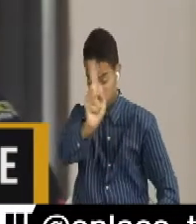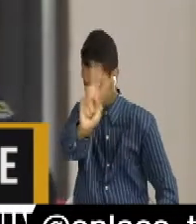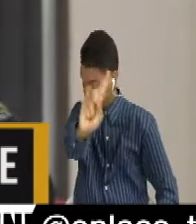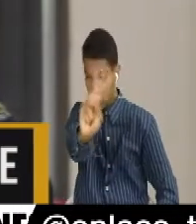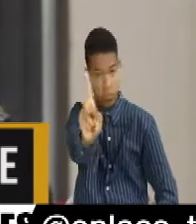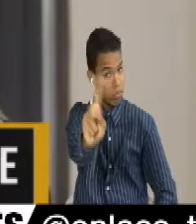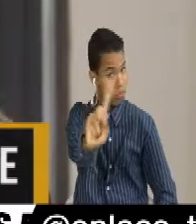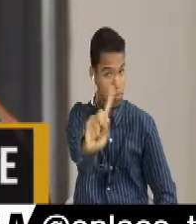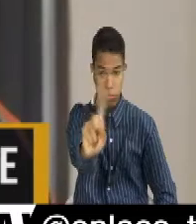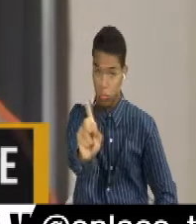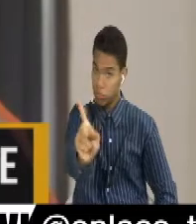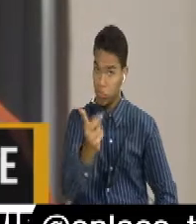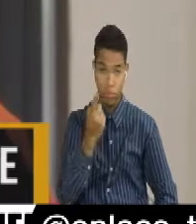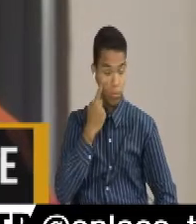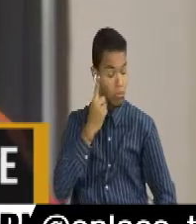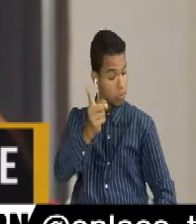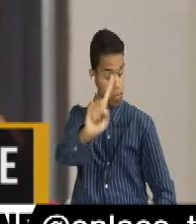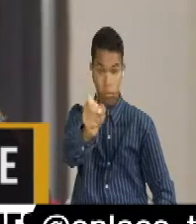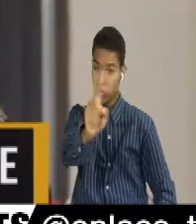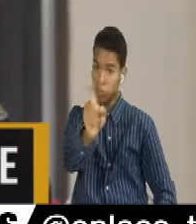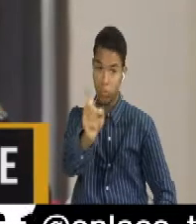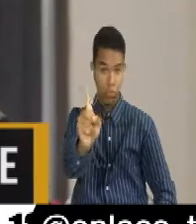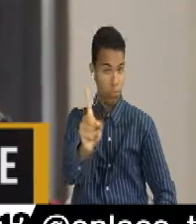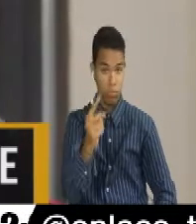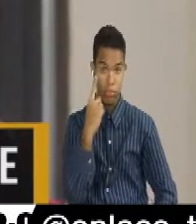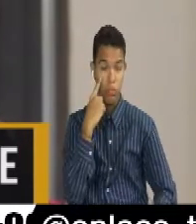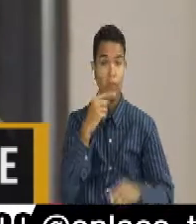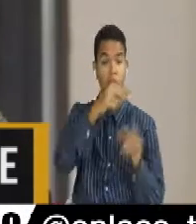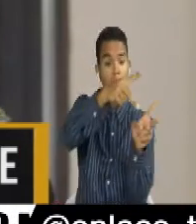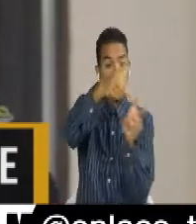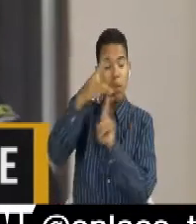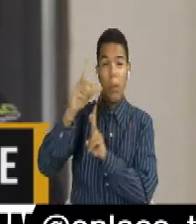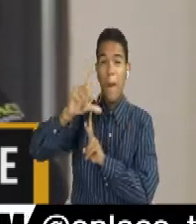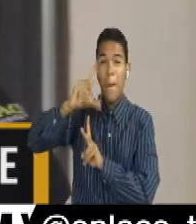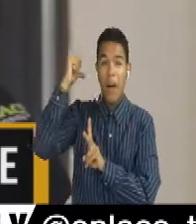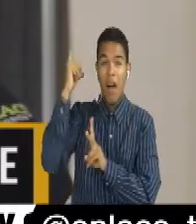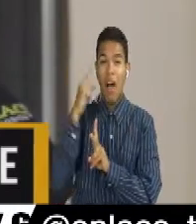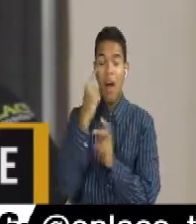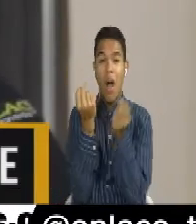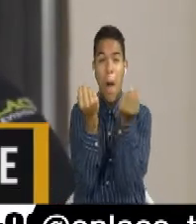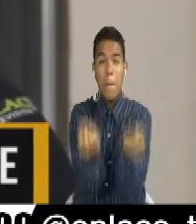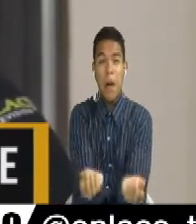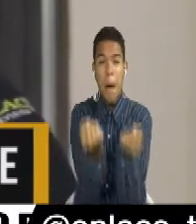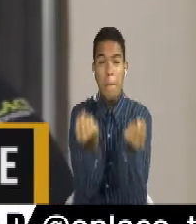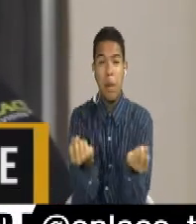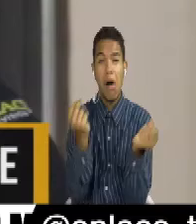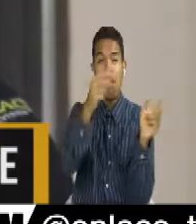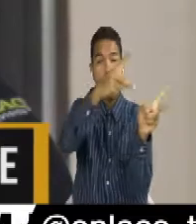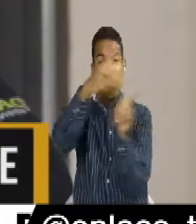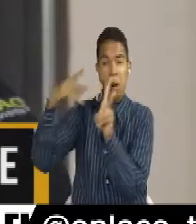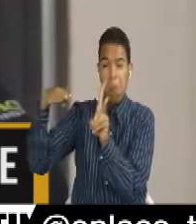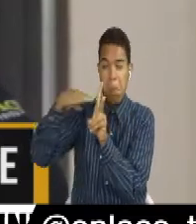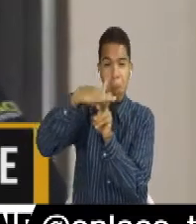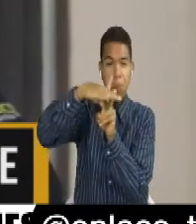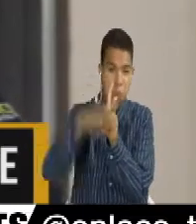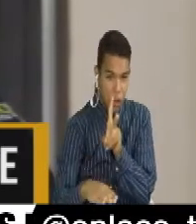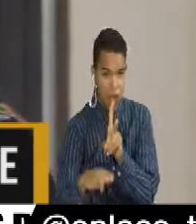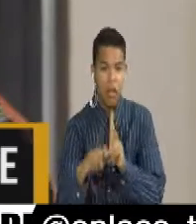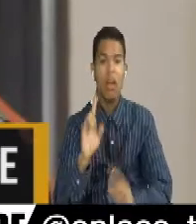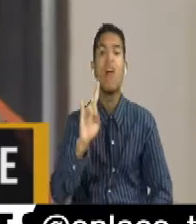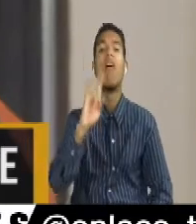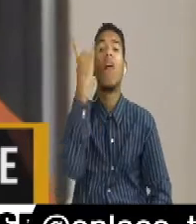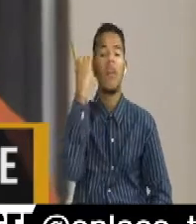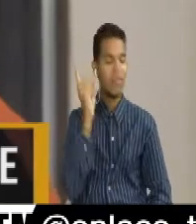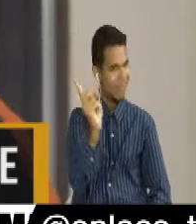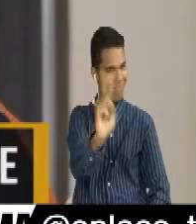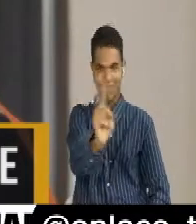del cincuentenario no resiste ese tráfico y estaríamos permitiendo una tragedia,